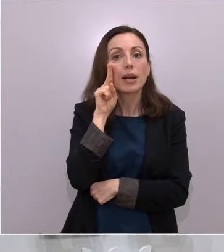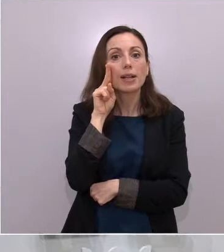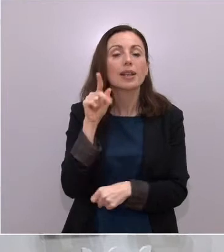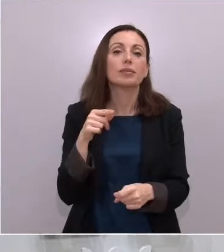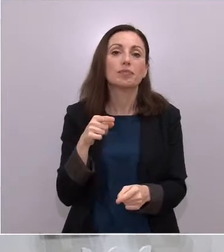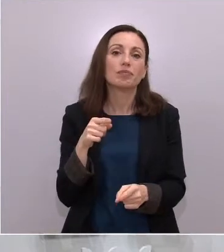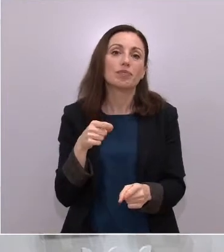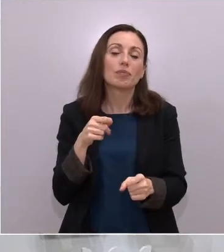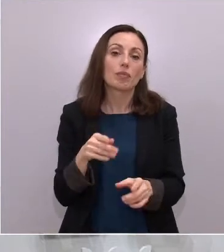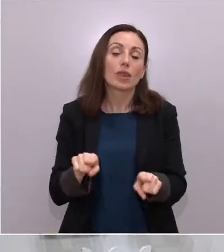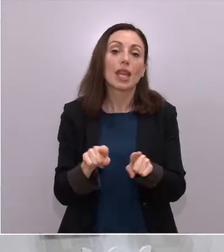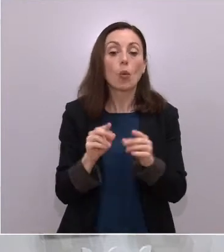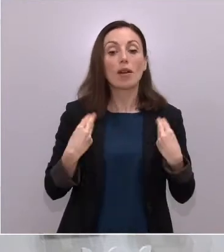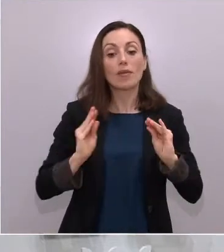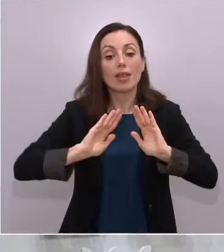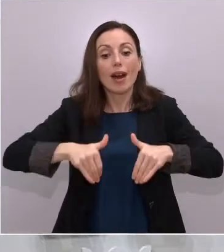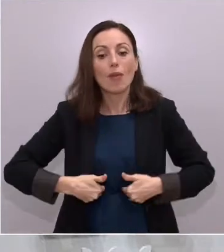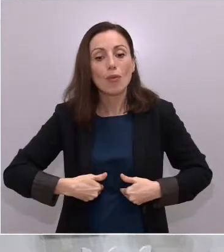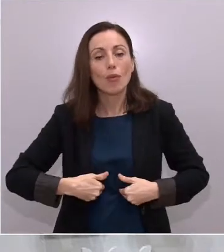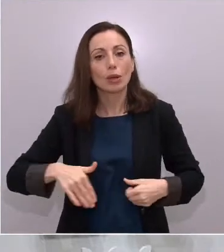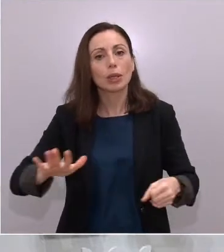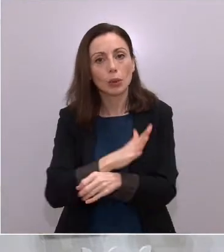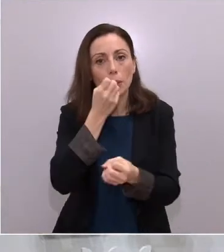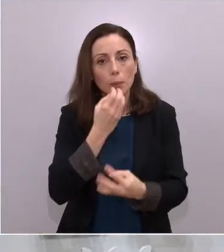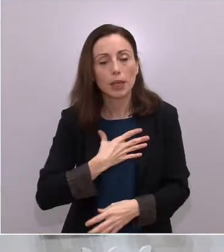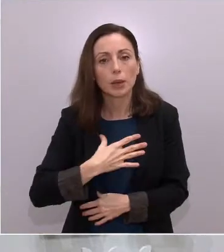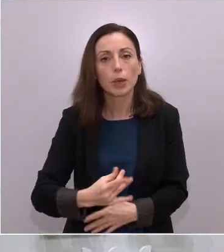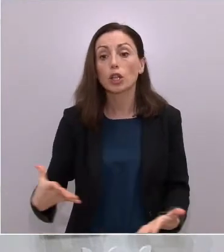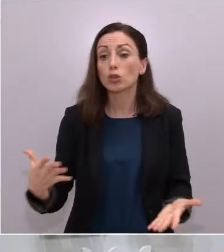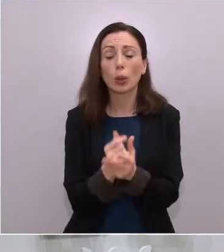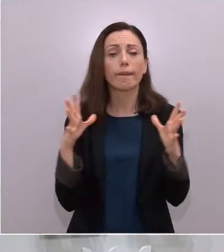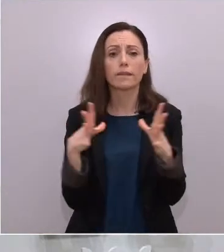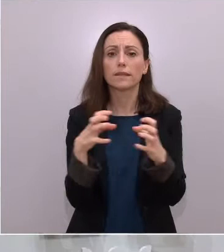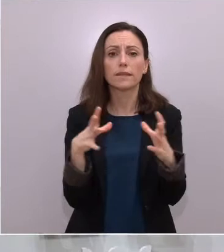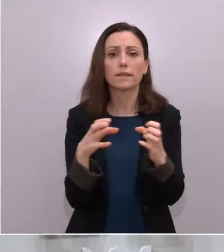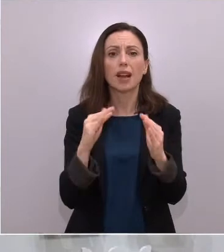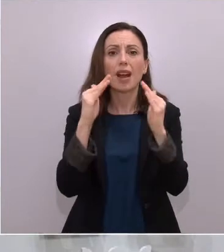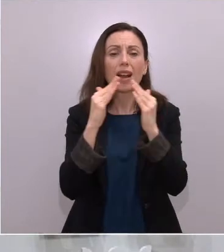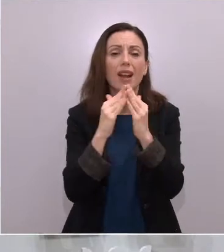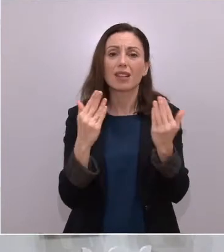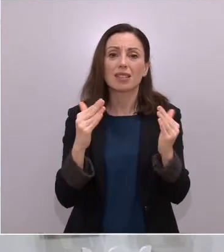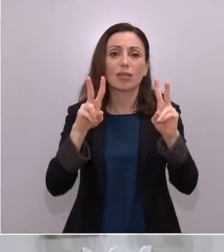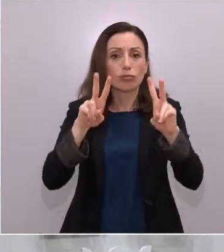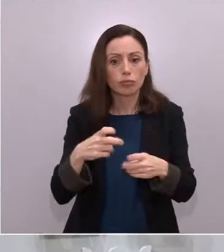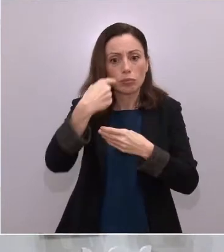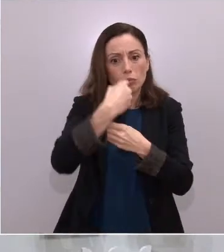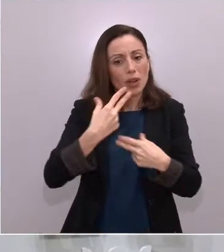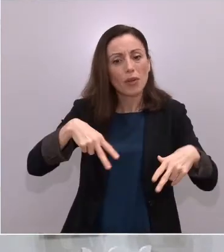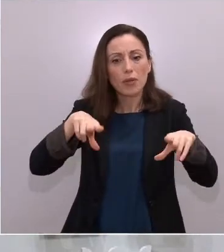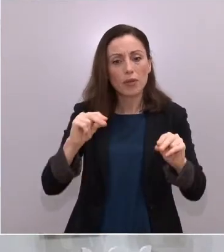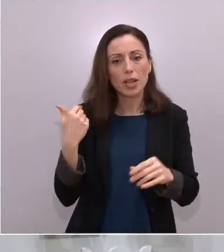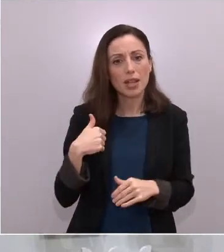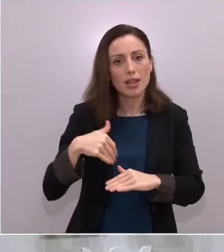al regreso a la normalidad. Todos deseamos que el confinamiento llegue a su fin, pero